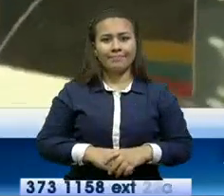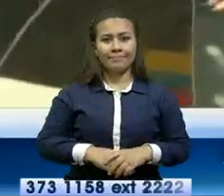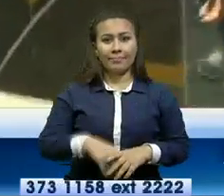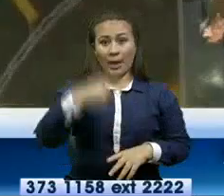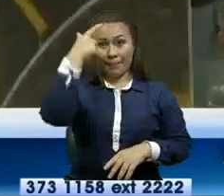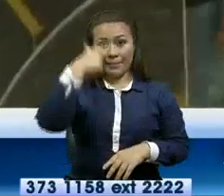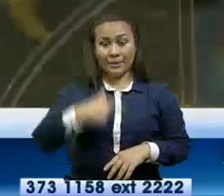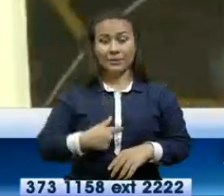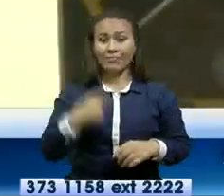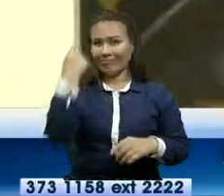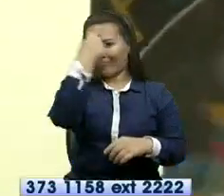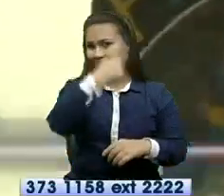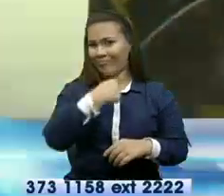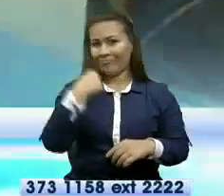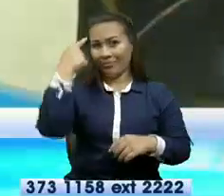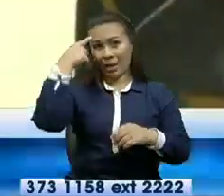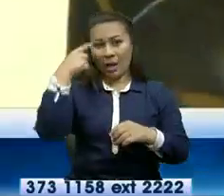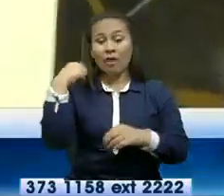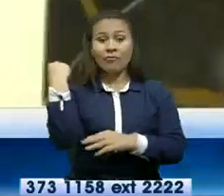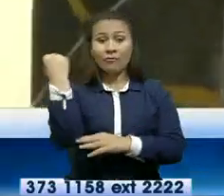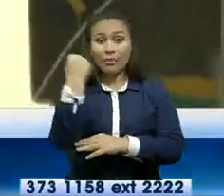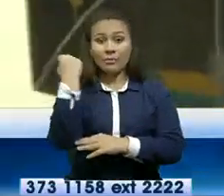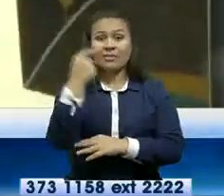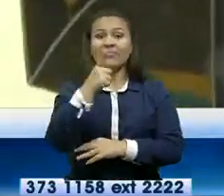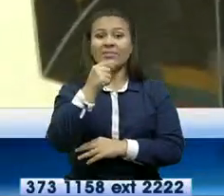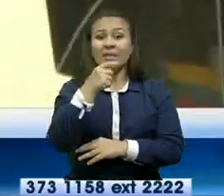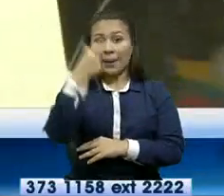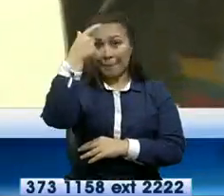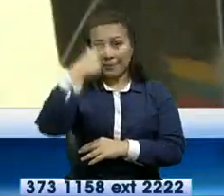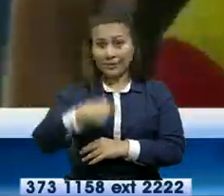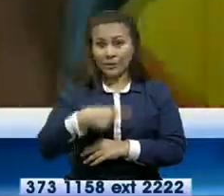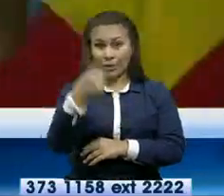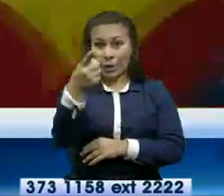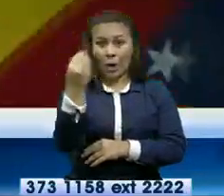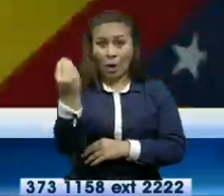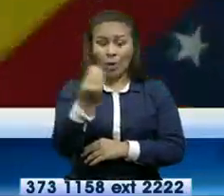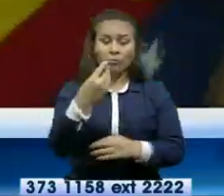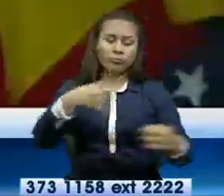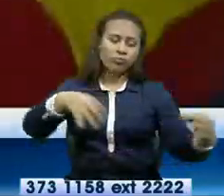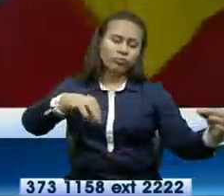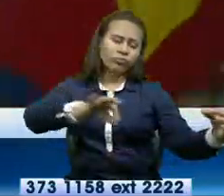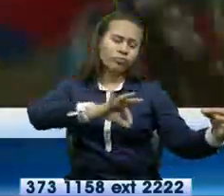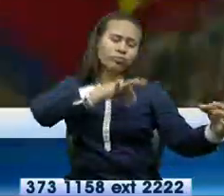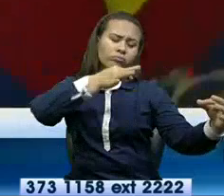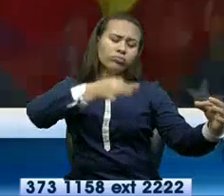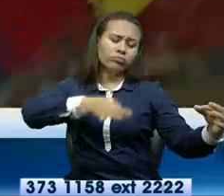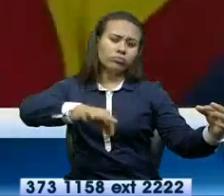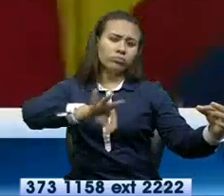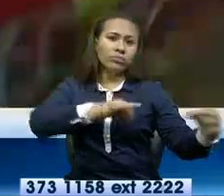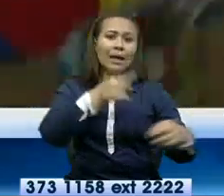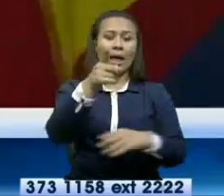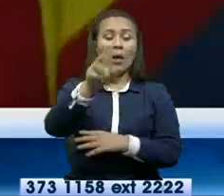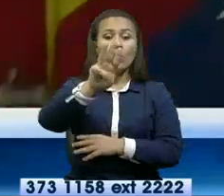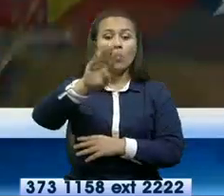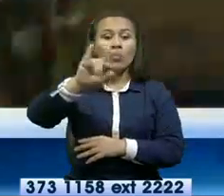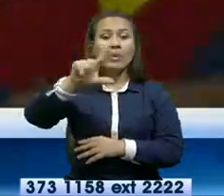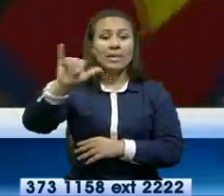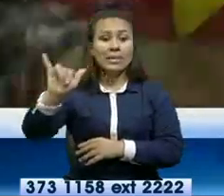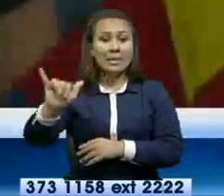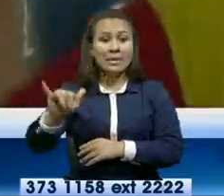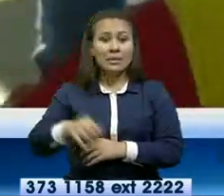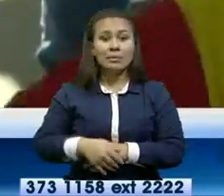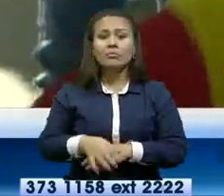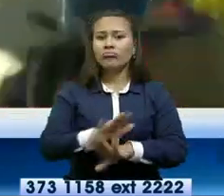Uno de los rostros más populares de la oposición social al presidente Nicolás Maduro, el violinista Willy Arteaga, fue